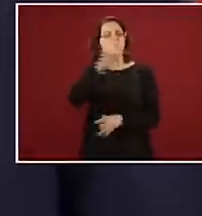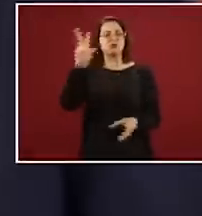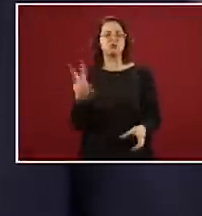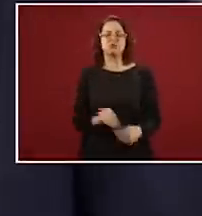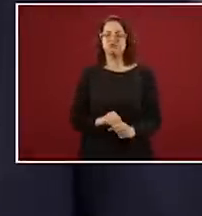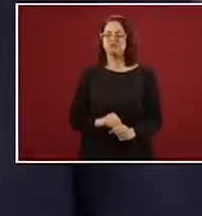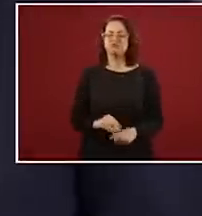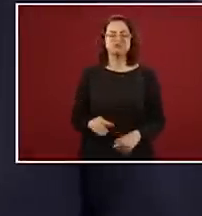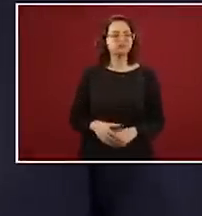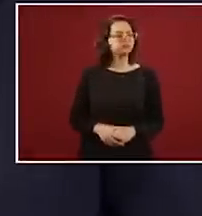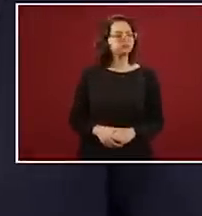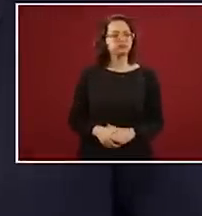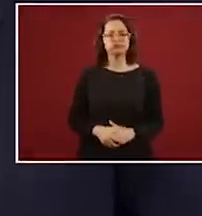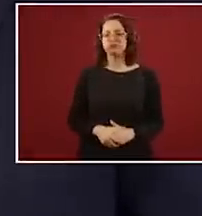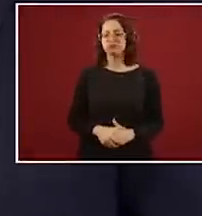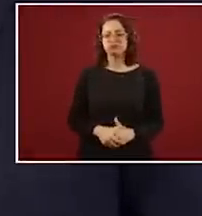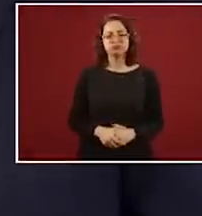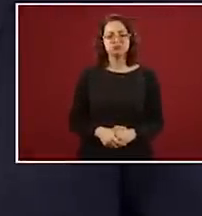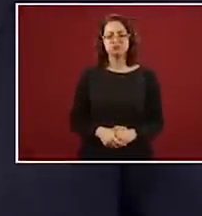poder